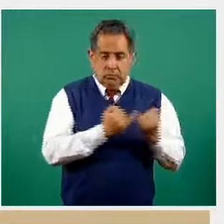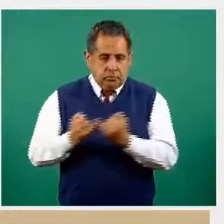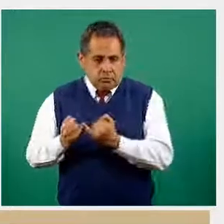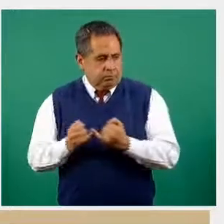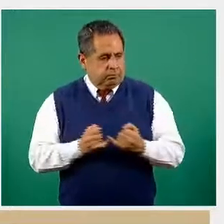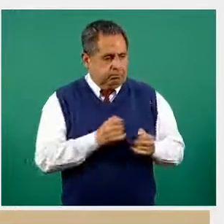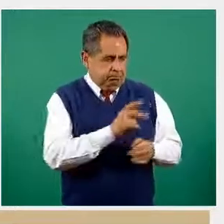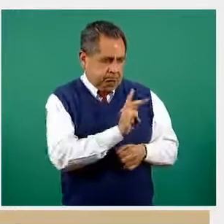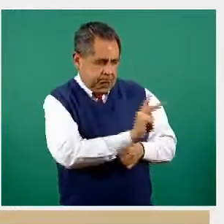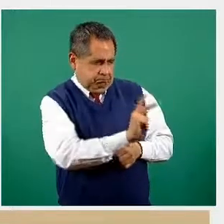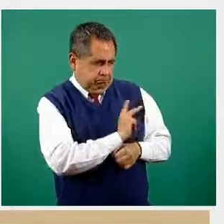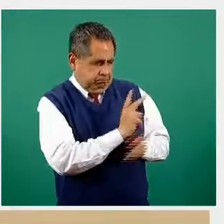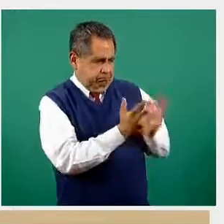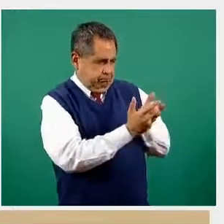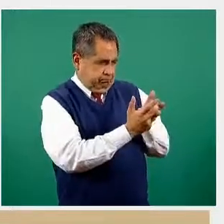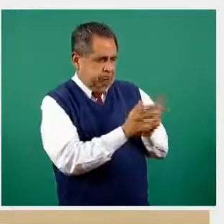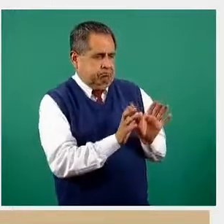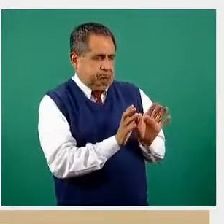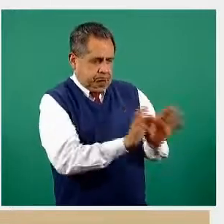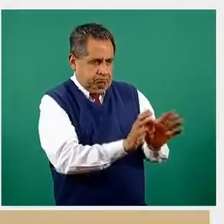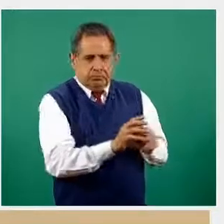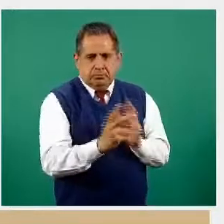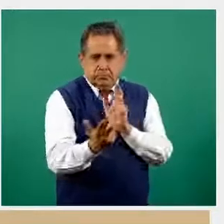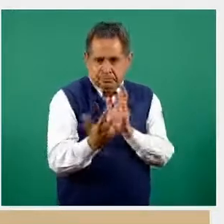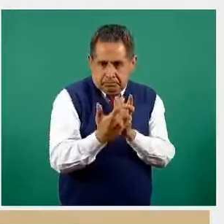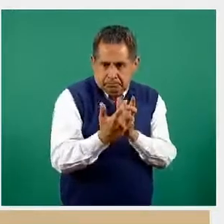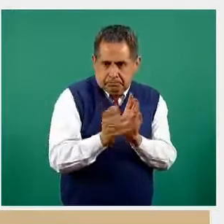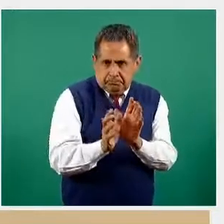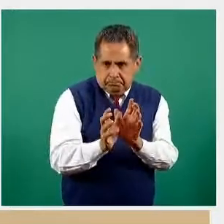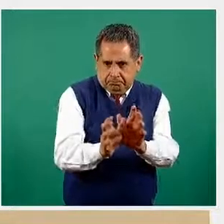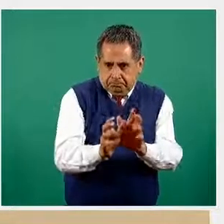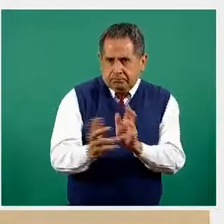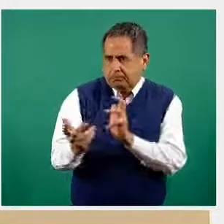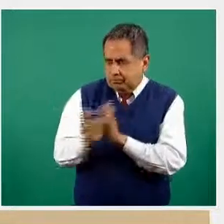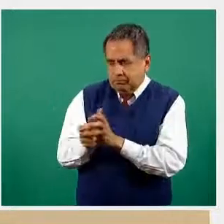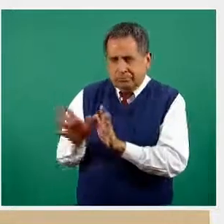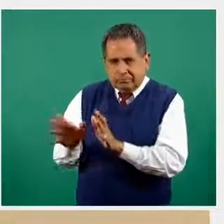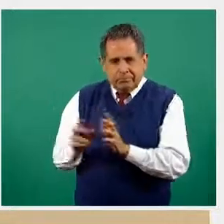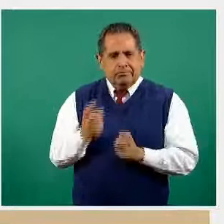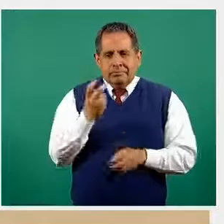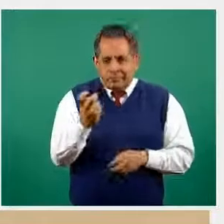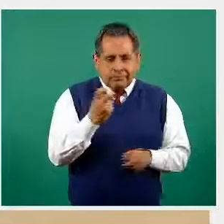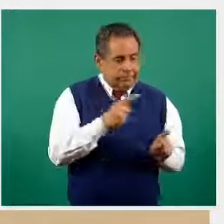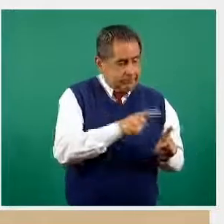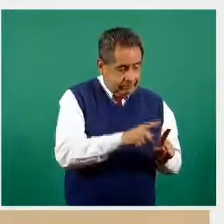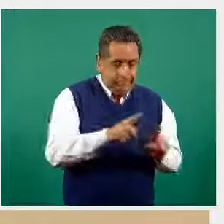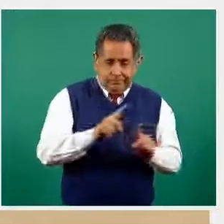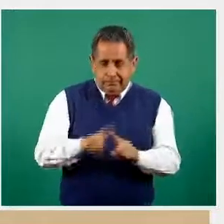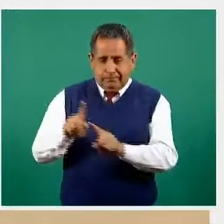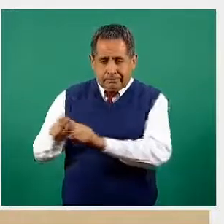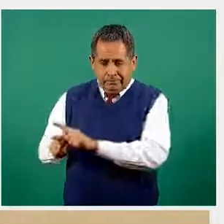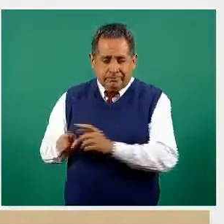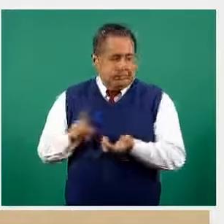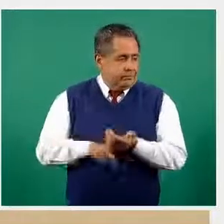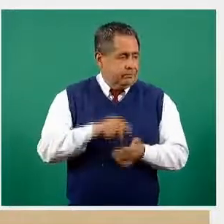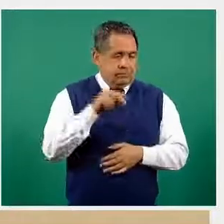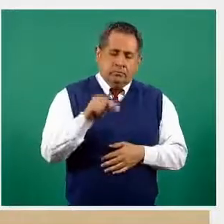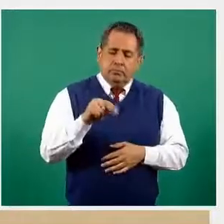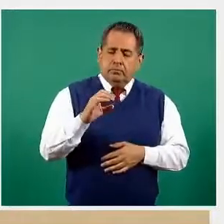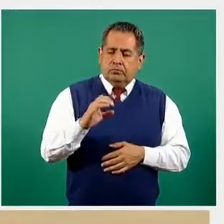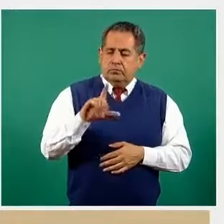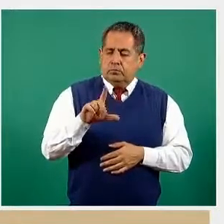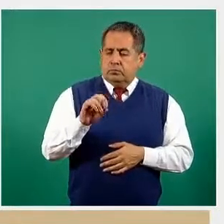parezcan, se agrupan entre sí. Por eso tenemos diferencias tanto en nucleótidos como en aminoácidos y